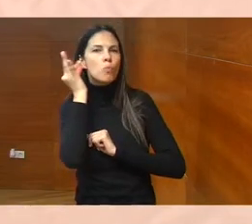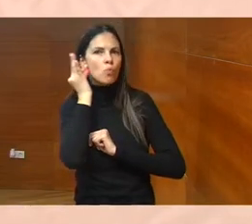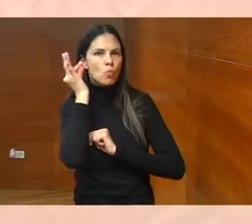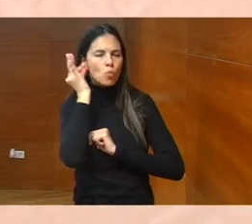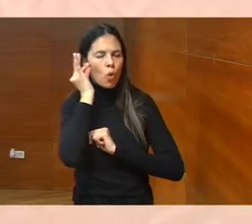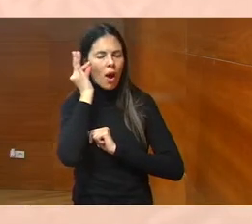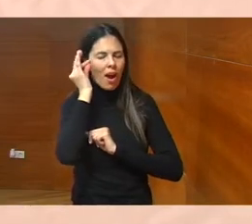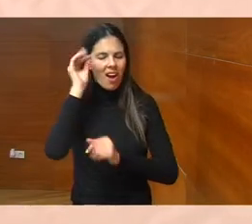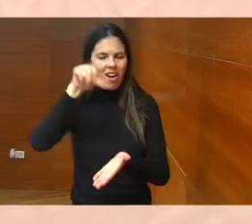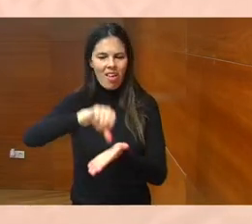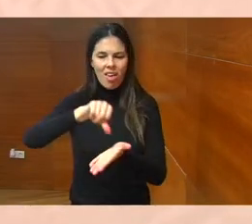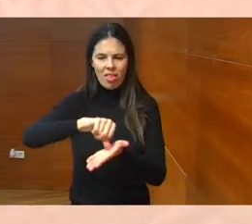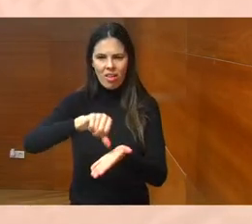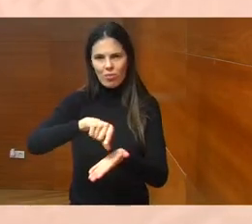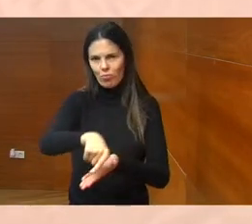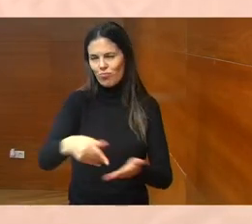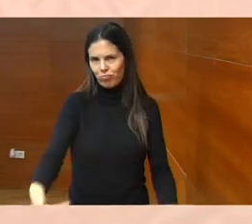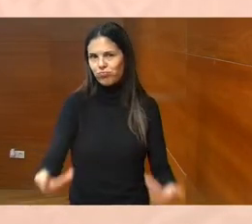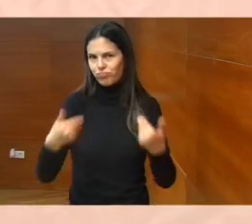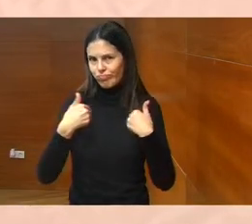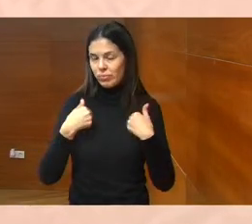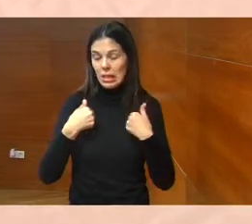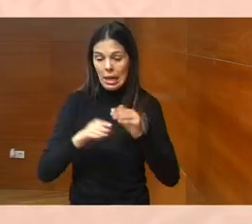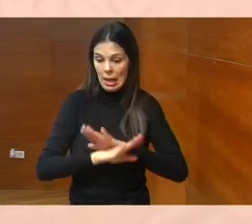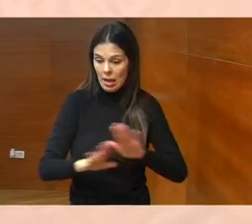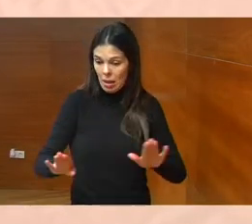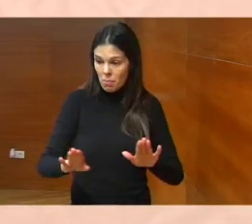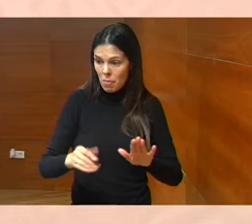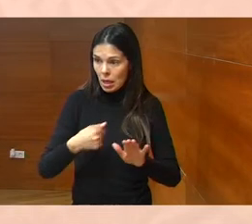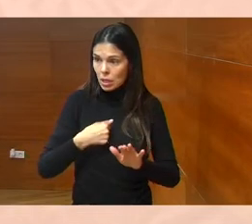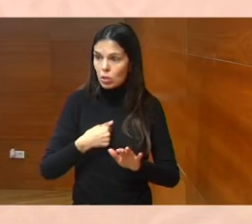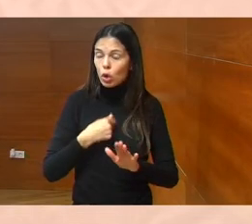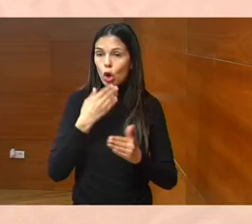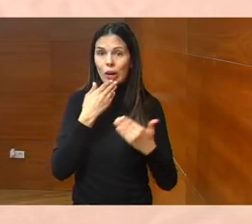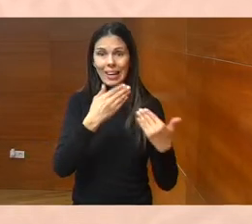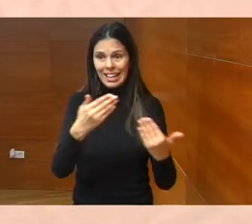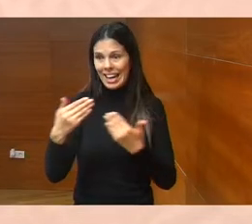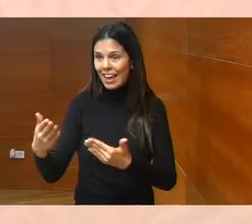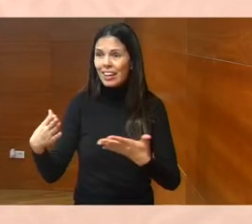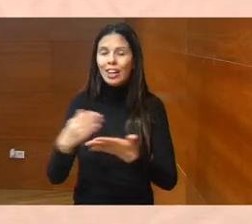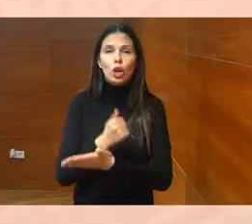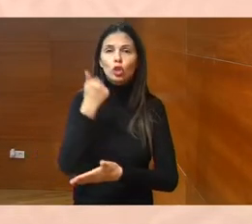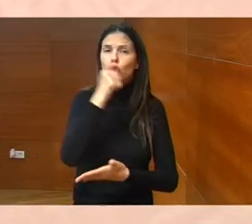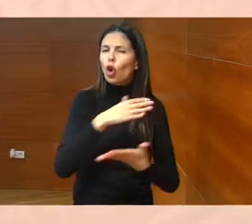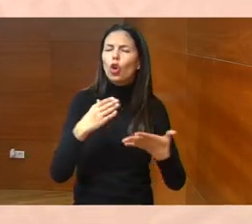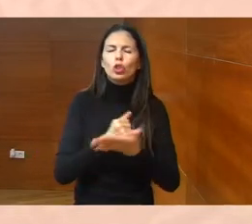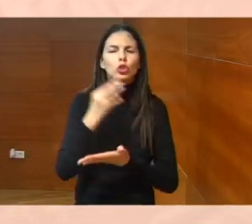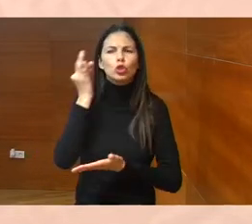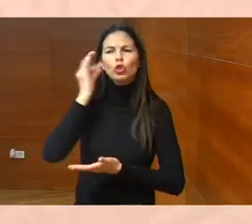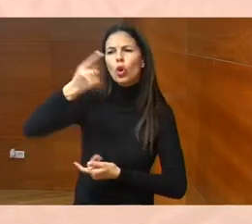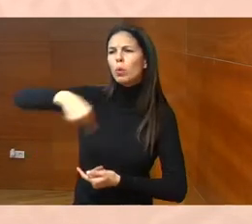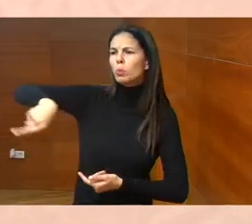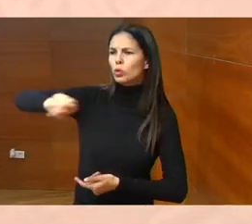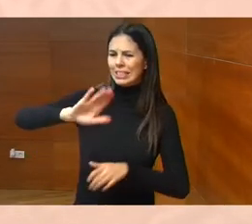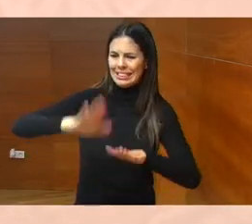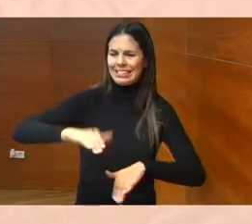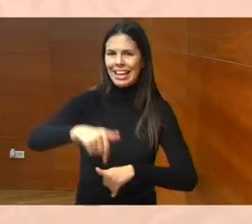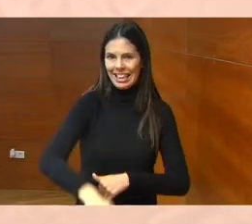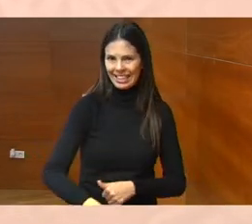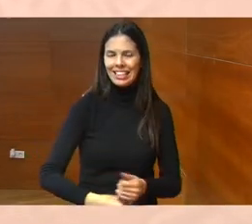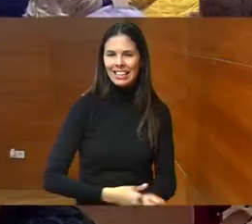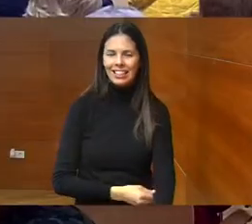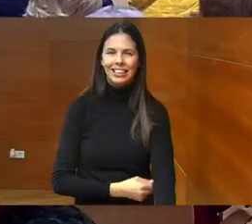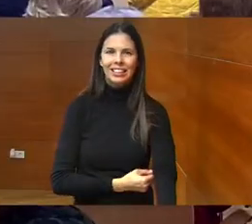que ya corresponde nada más por la viña parte pues agradecer ya todos y todas ustedes que sean Oye aquí